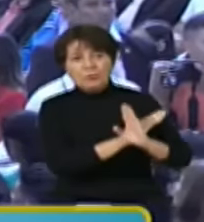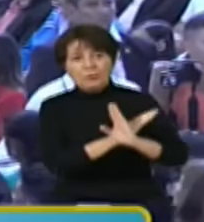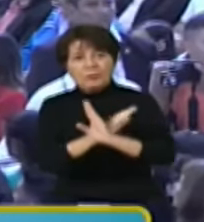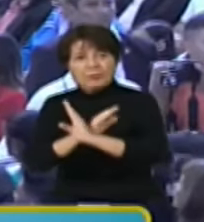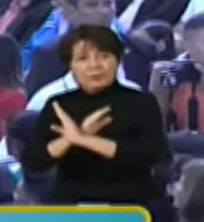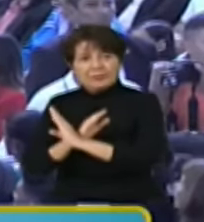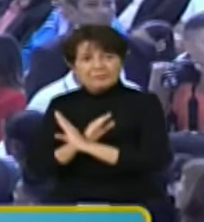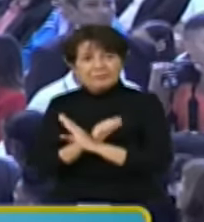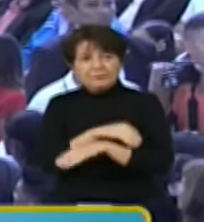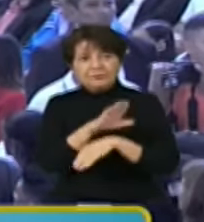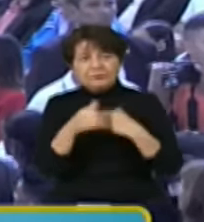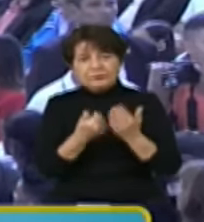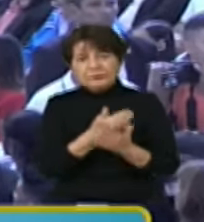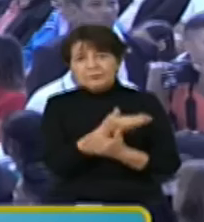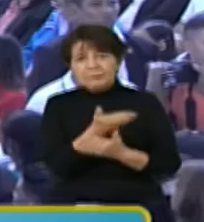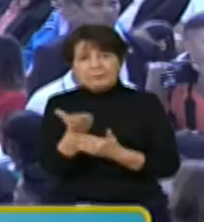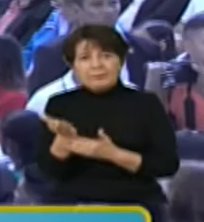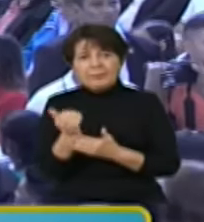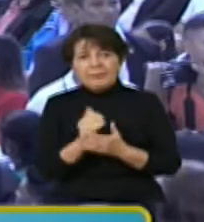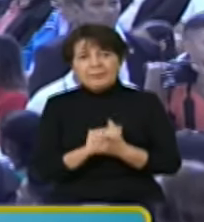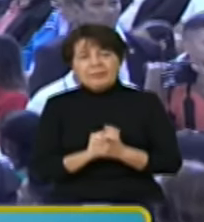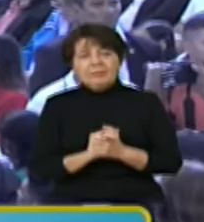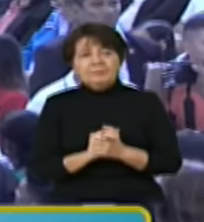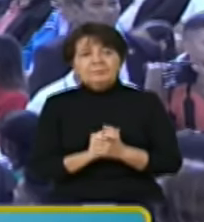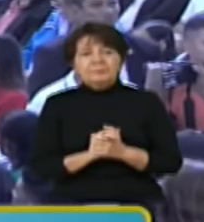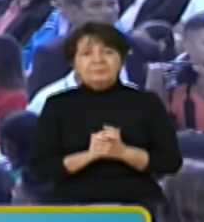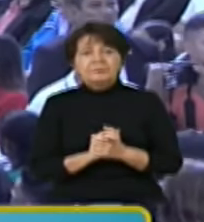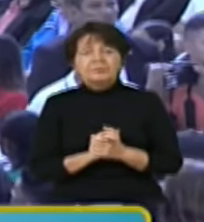hermanos y hermanas todos.